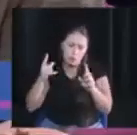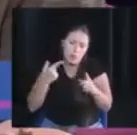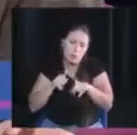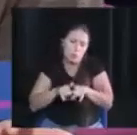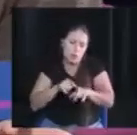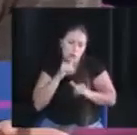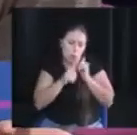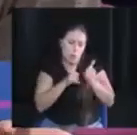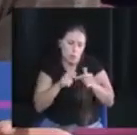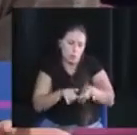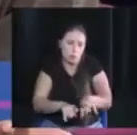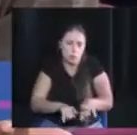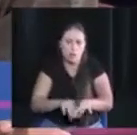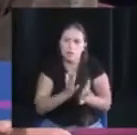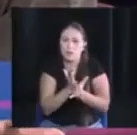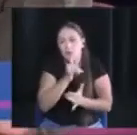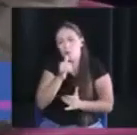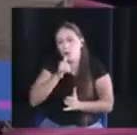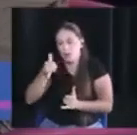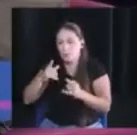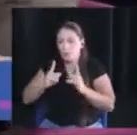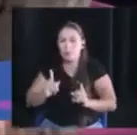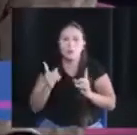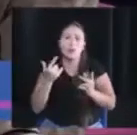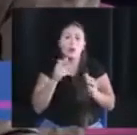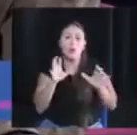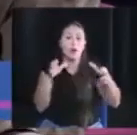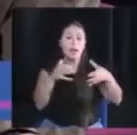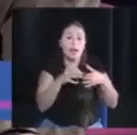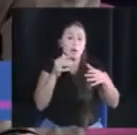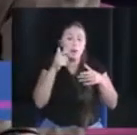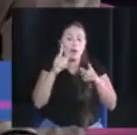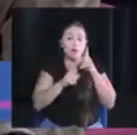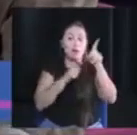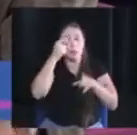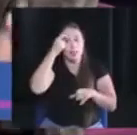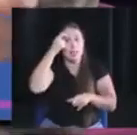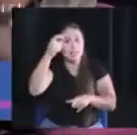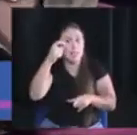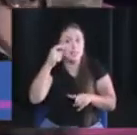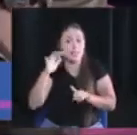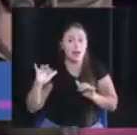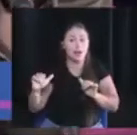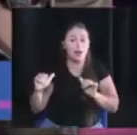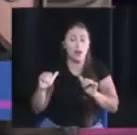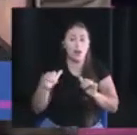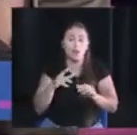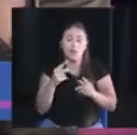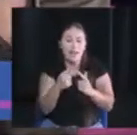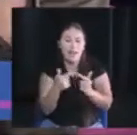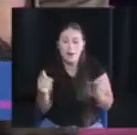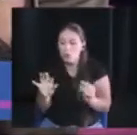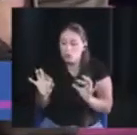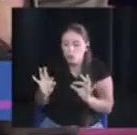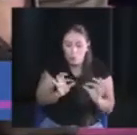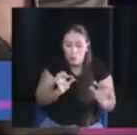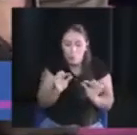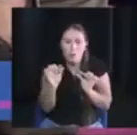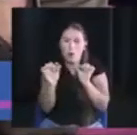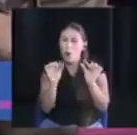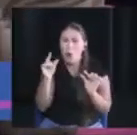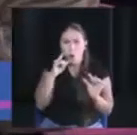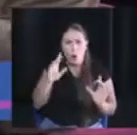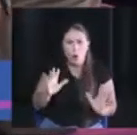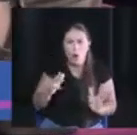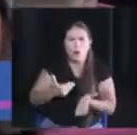que yo puedo hacer, que lo cuento en todas partes. Un equipo de la Facultad de Ciencias con un uso de recursos muy